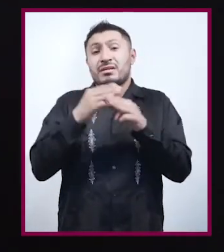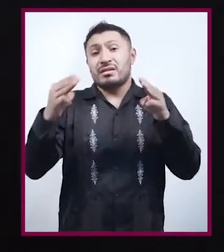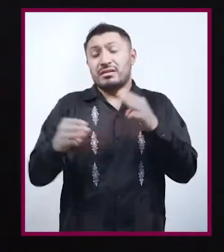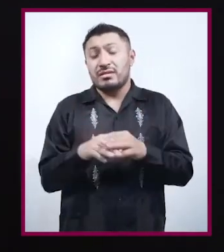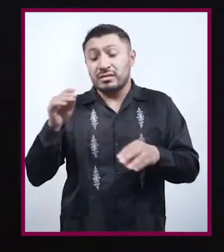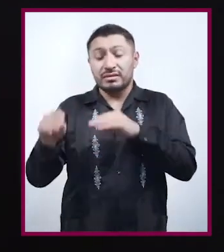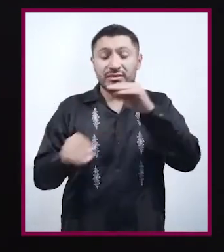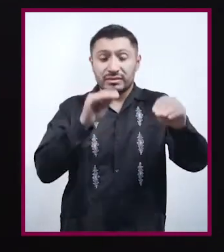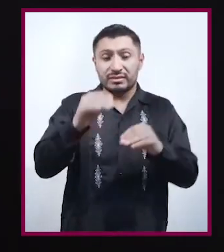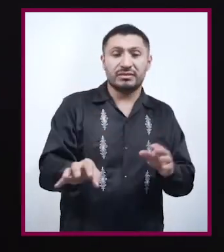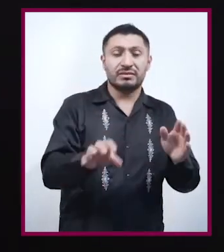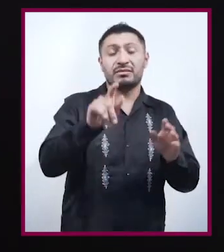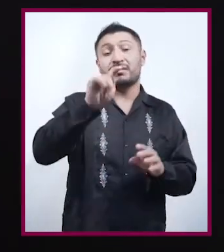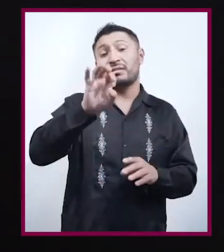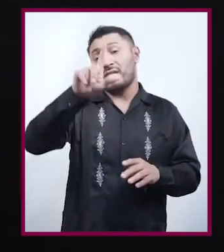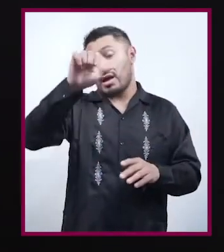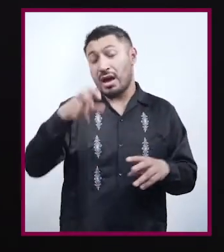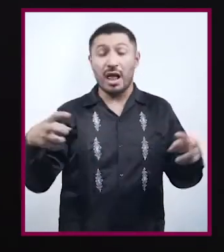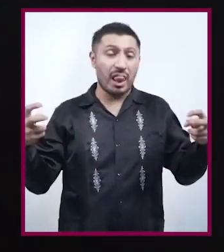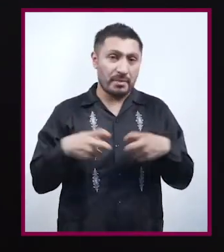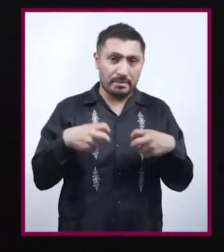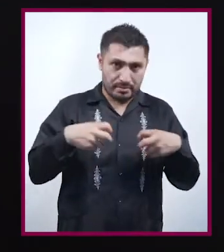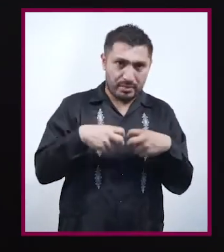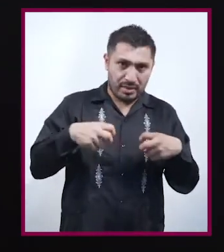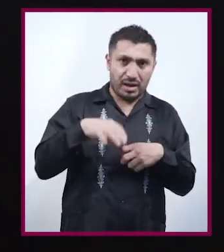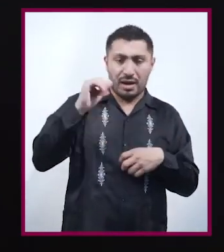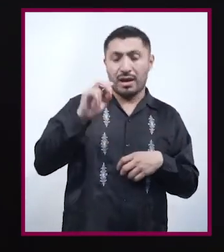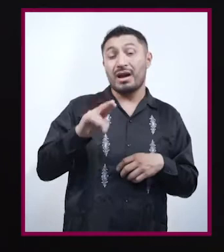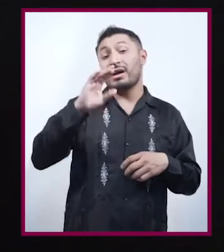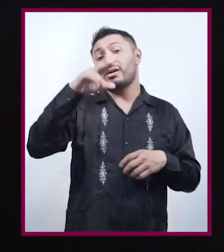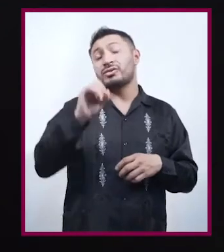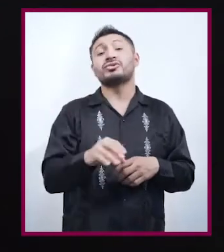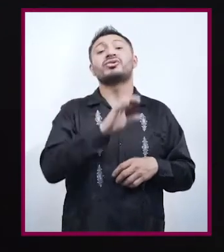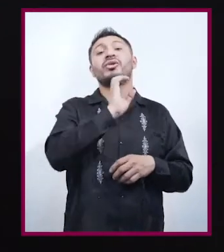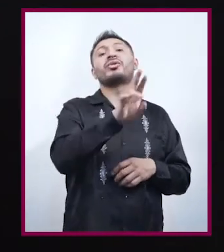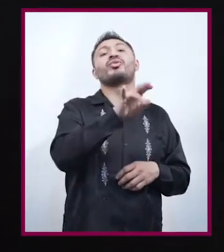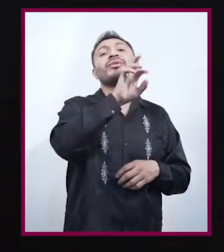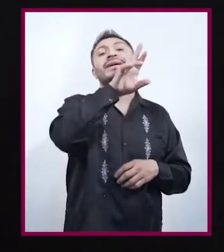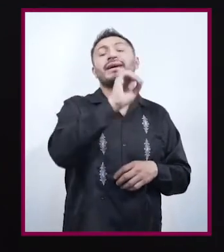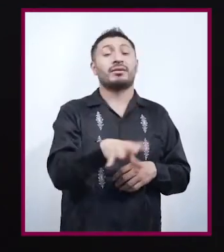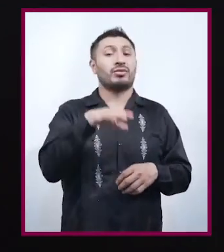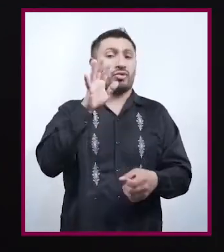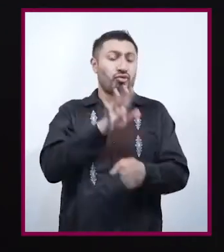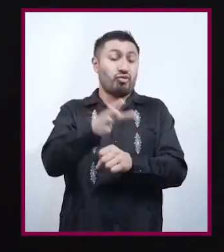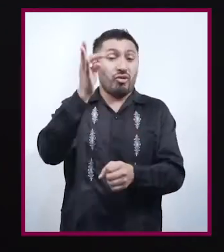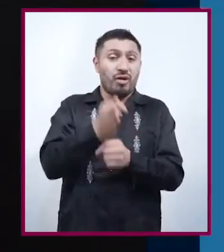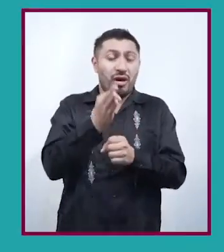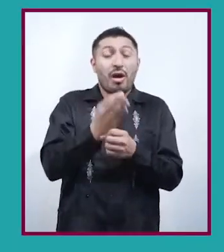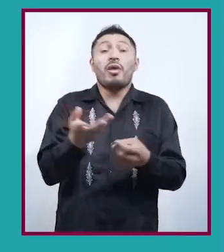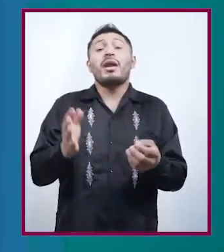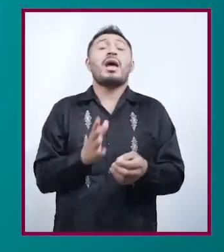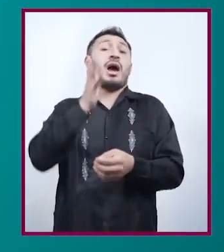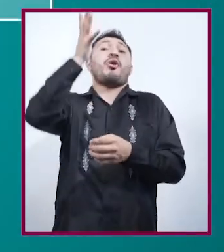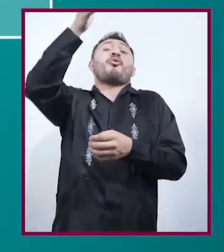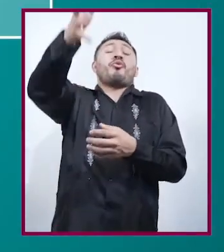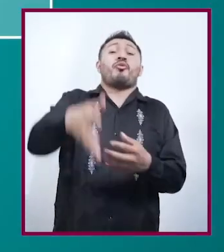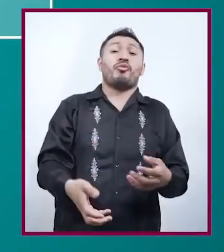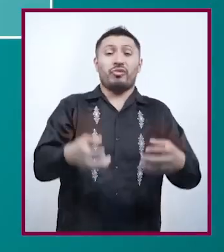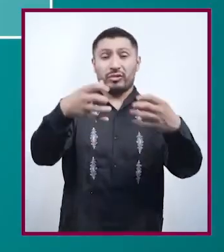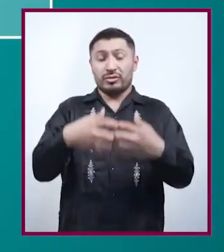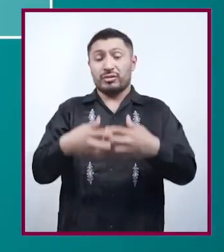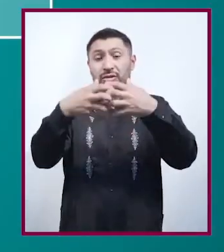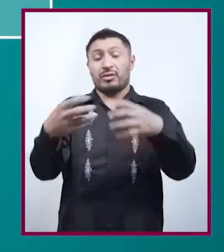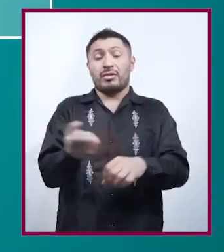abarca una gran variedad de materiales en su fabricación, como telas, plásticos, caucho y cuero. ¿Cuál es el